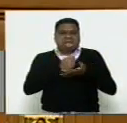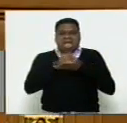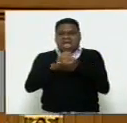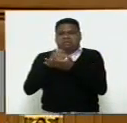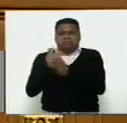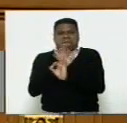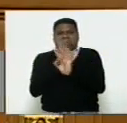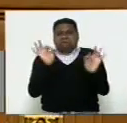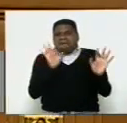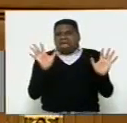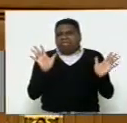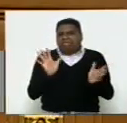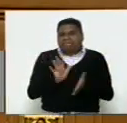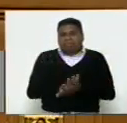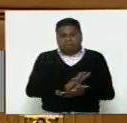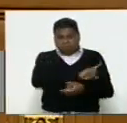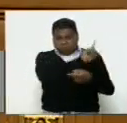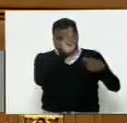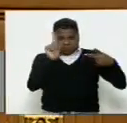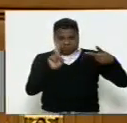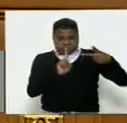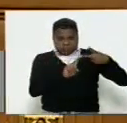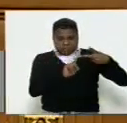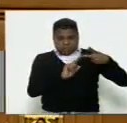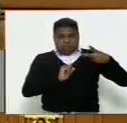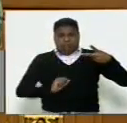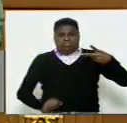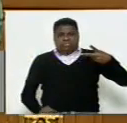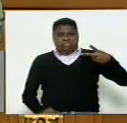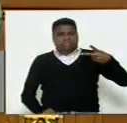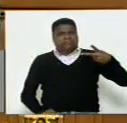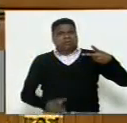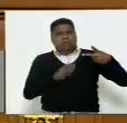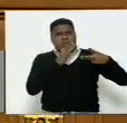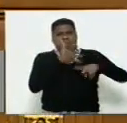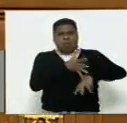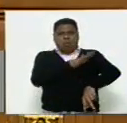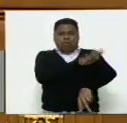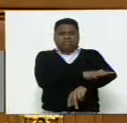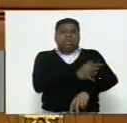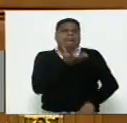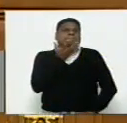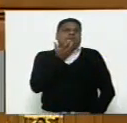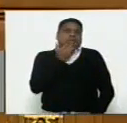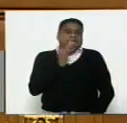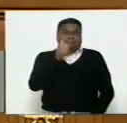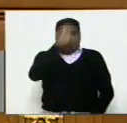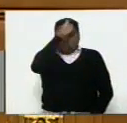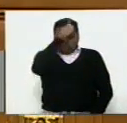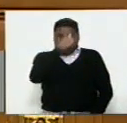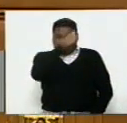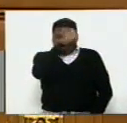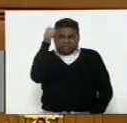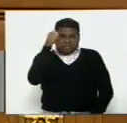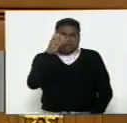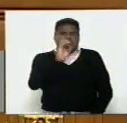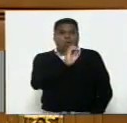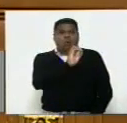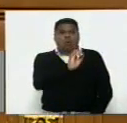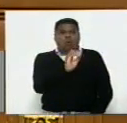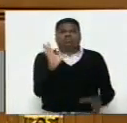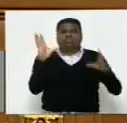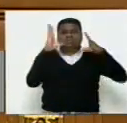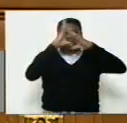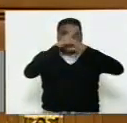Otra grave, que si era domingo o de